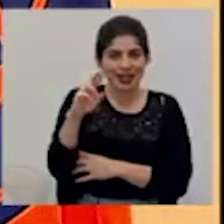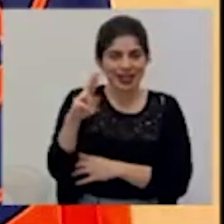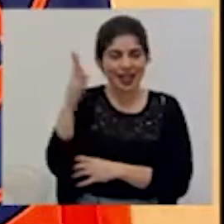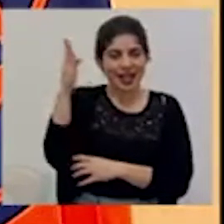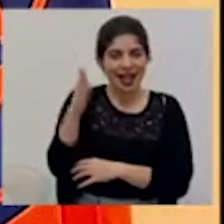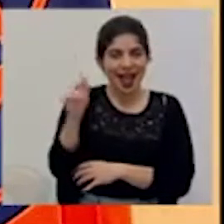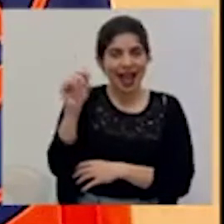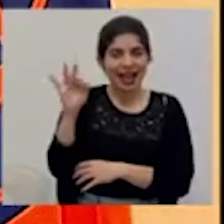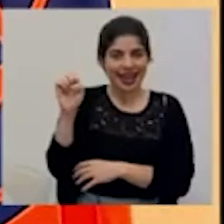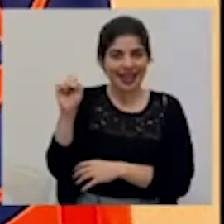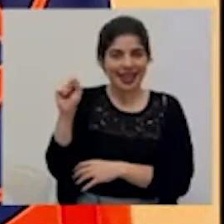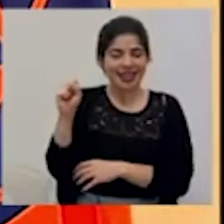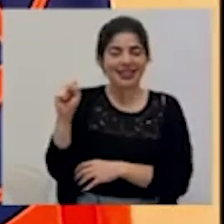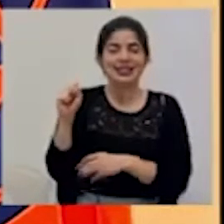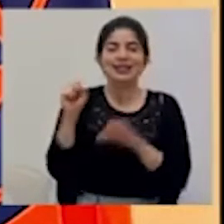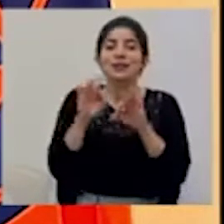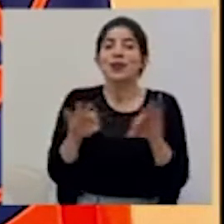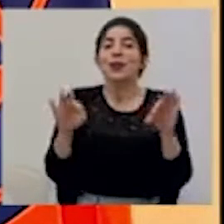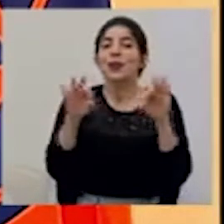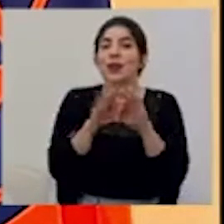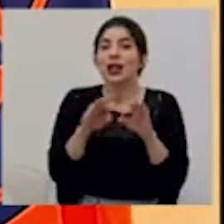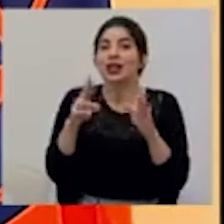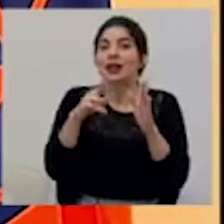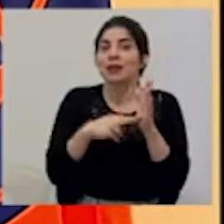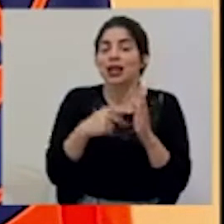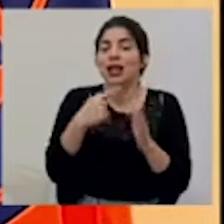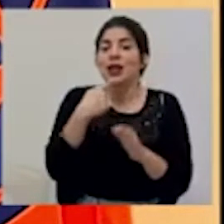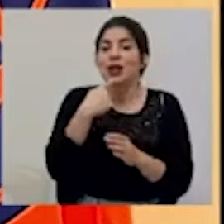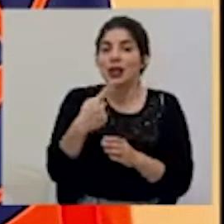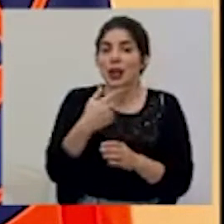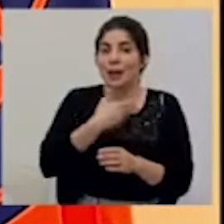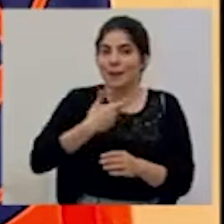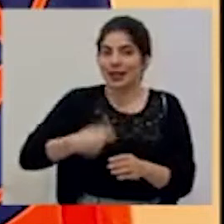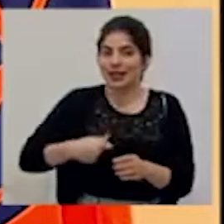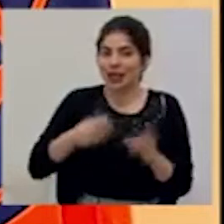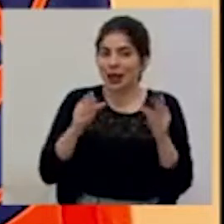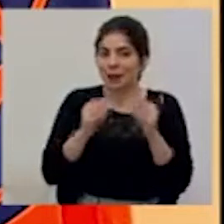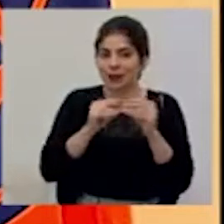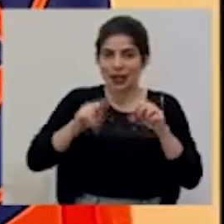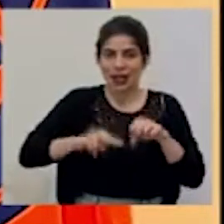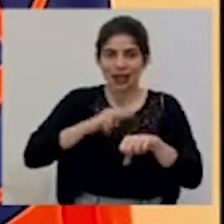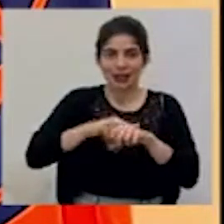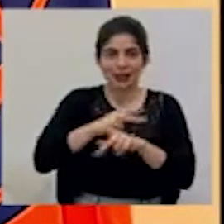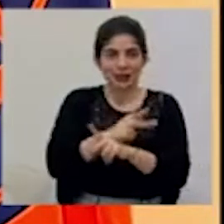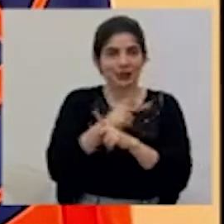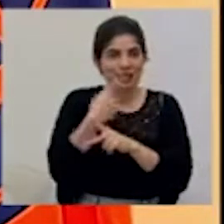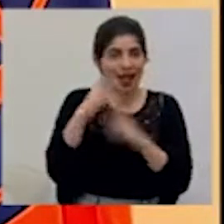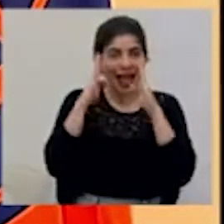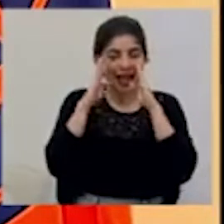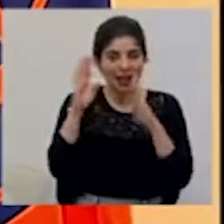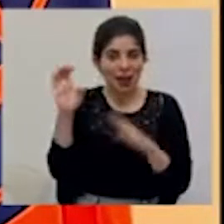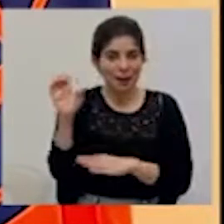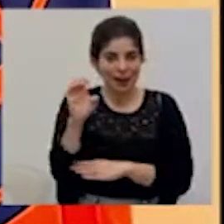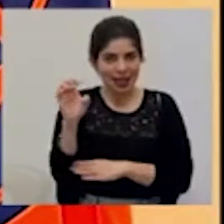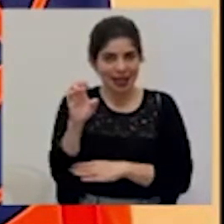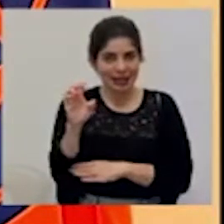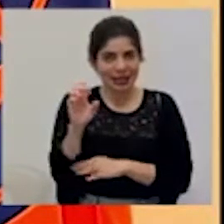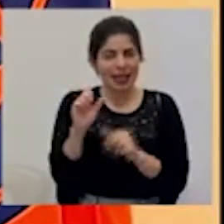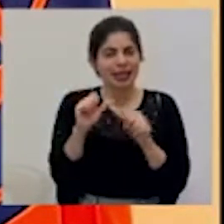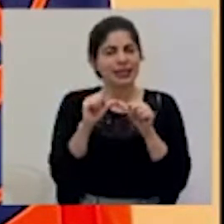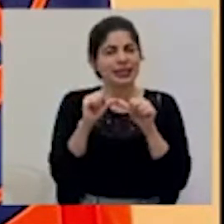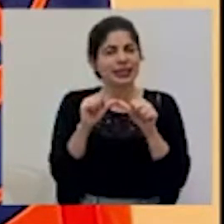presidencia.gob.cr/alertas y, muy importante, reiterar el llamado del presidente de la Comisión Nacional de Prevención de Riesgos y Atención de Emergencias a